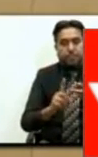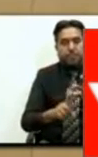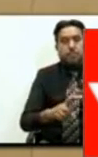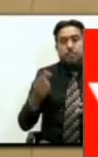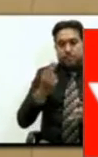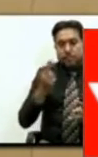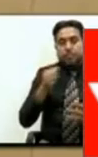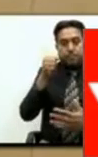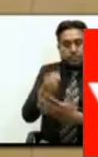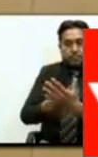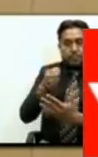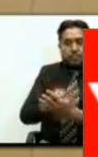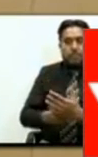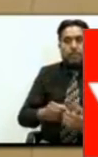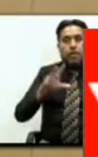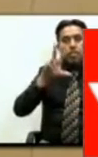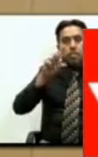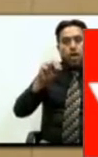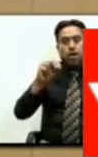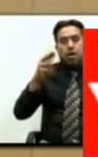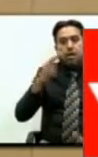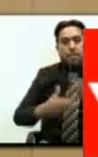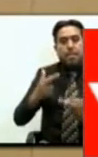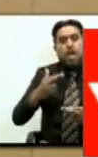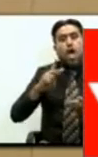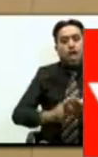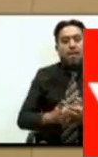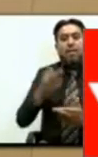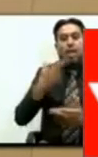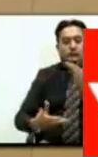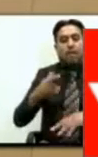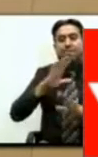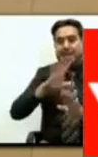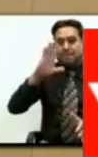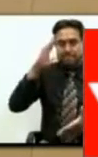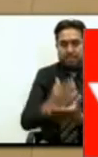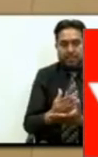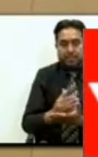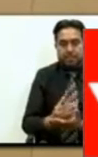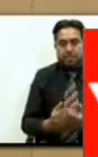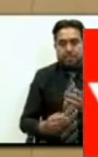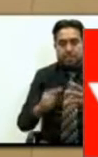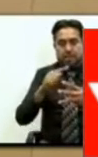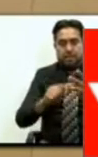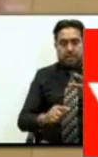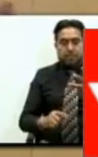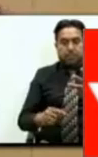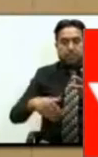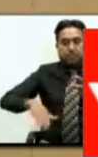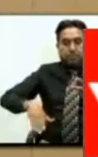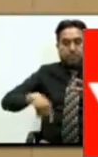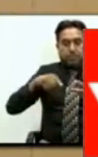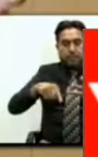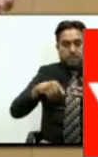exigencia de la no repetición tenía el objetivo este original